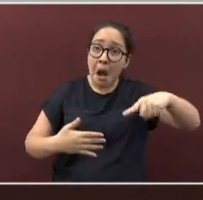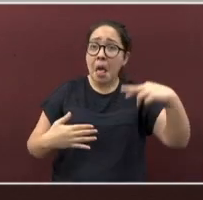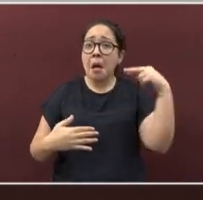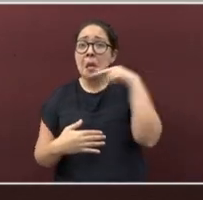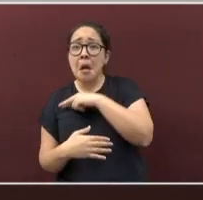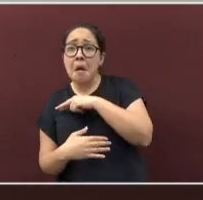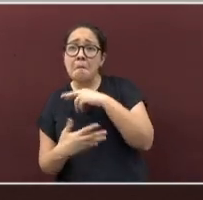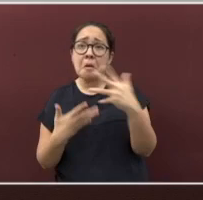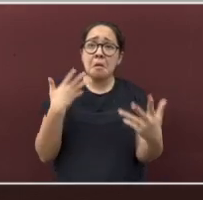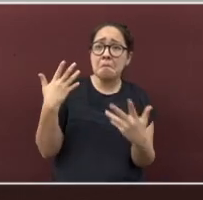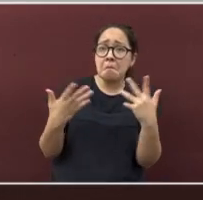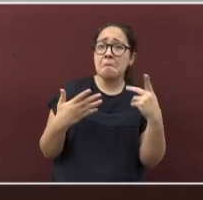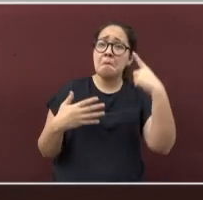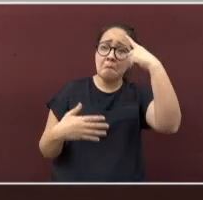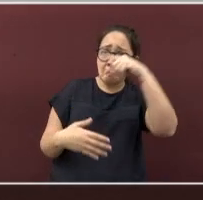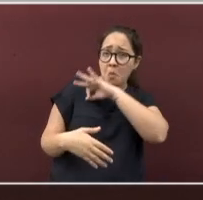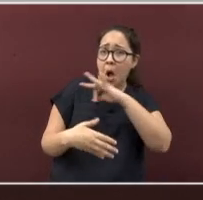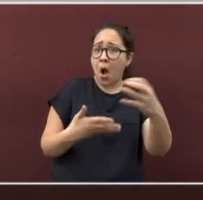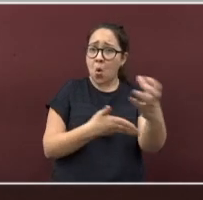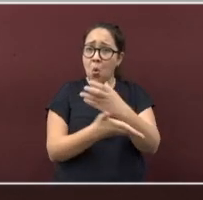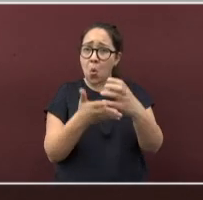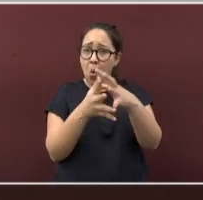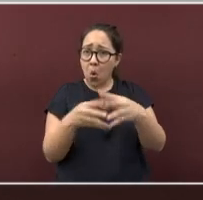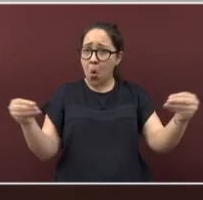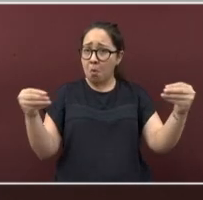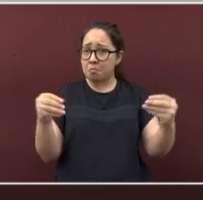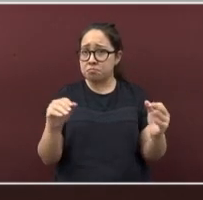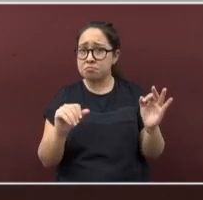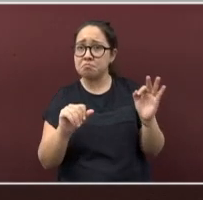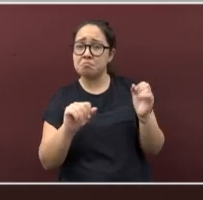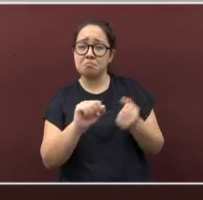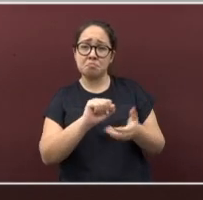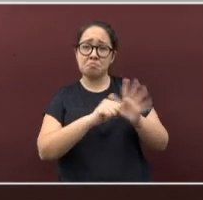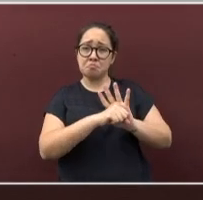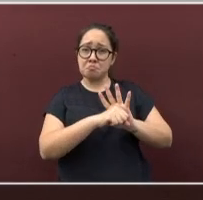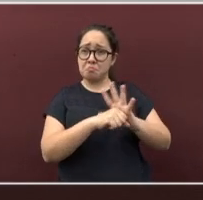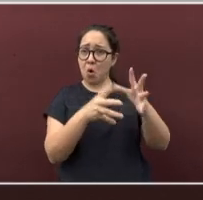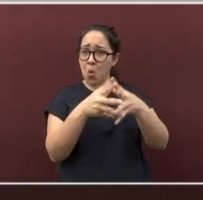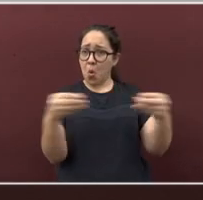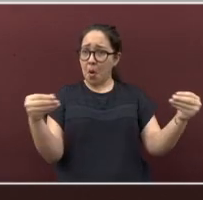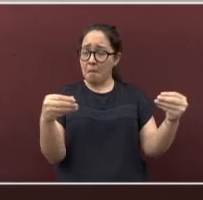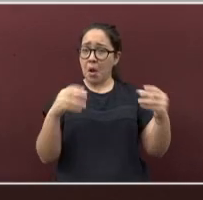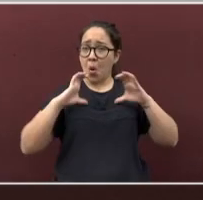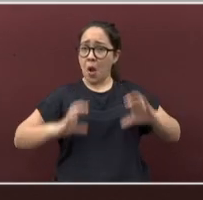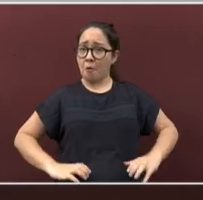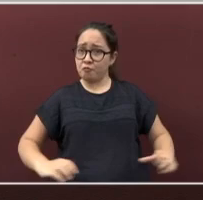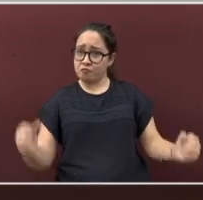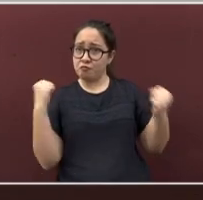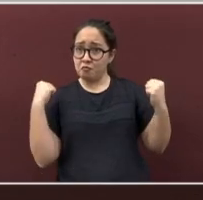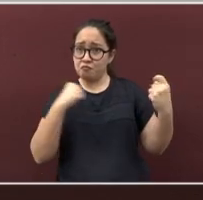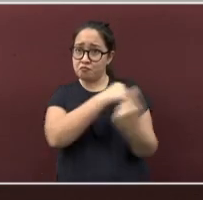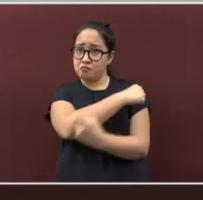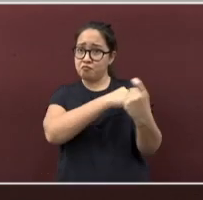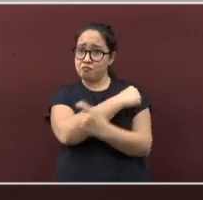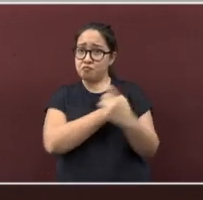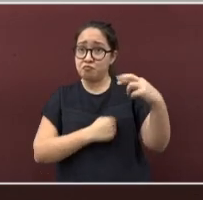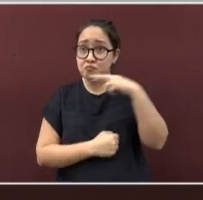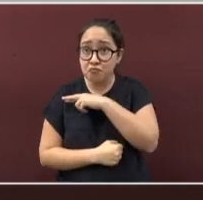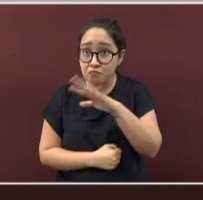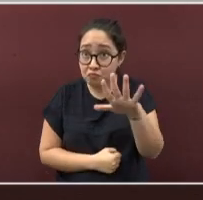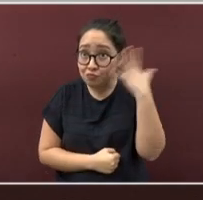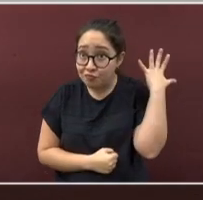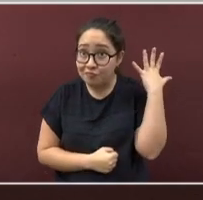van a restaurar su sistema inmunológico y eso familia veracruzana no es